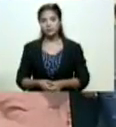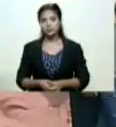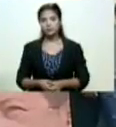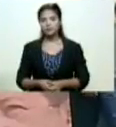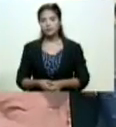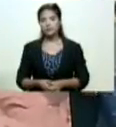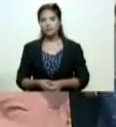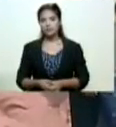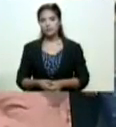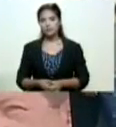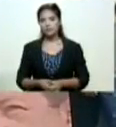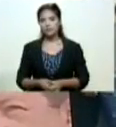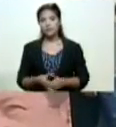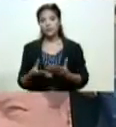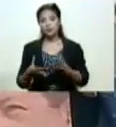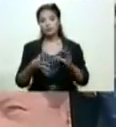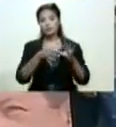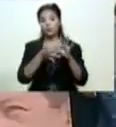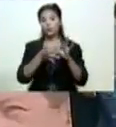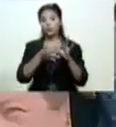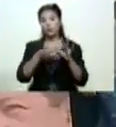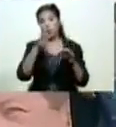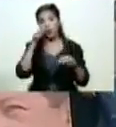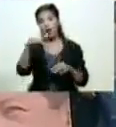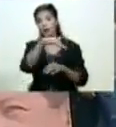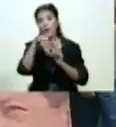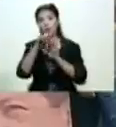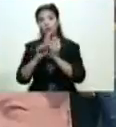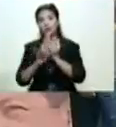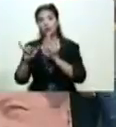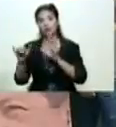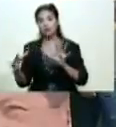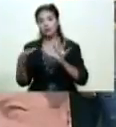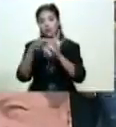Con el poder popular y la constituyente,